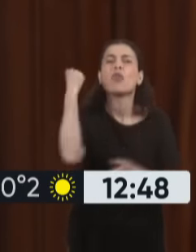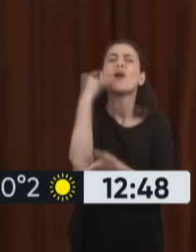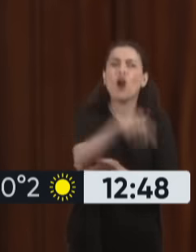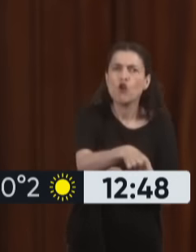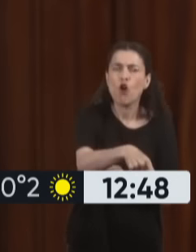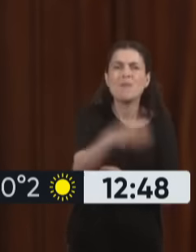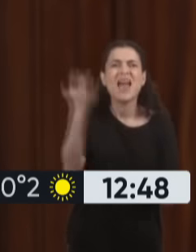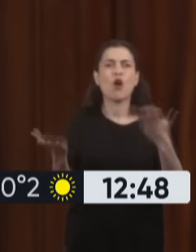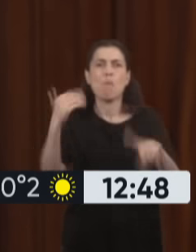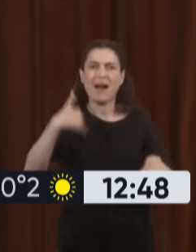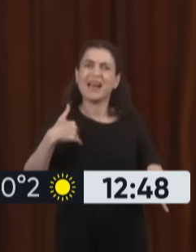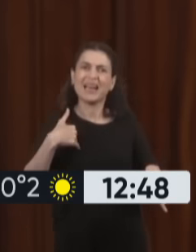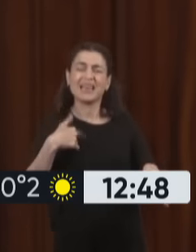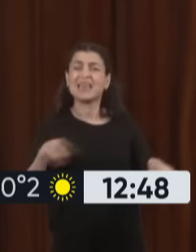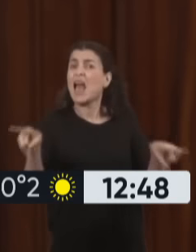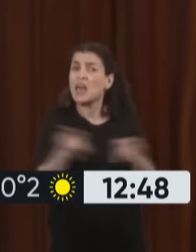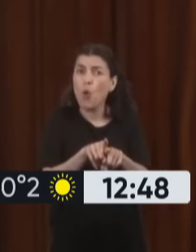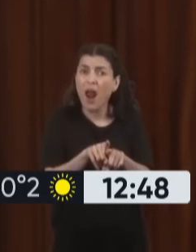de la historia.